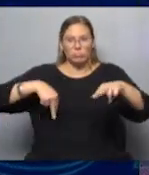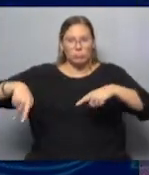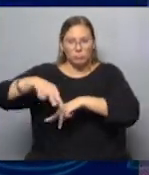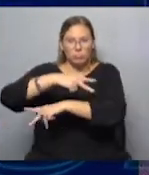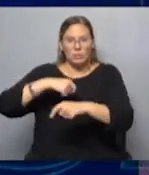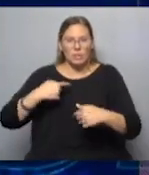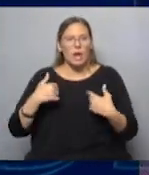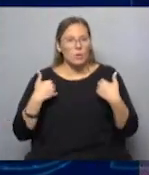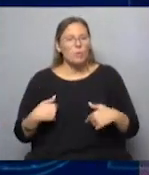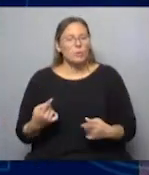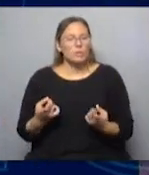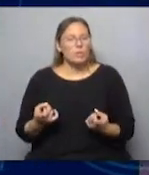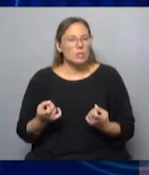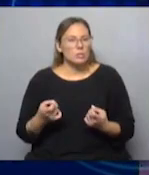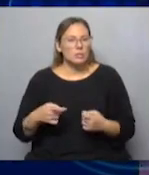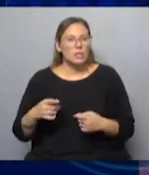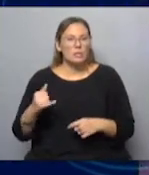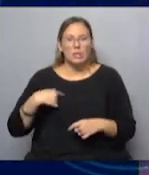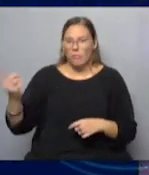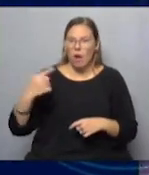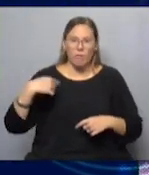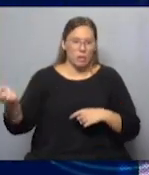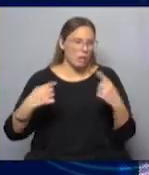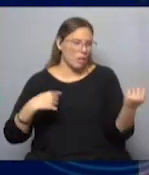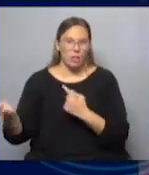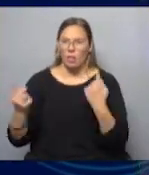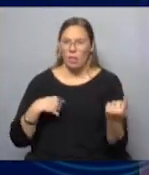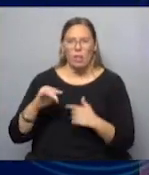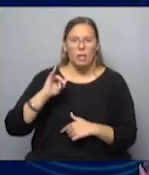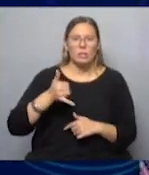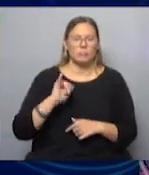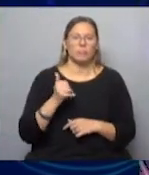exigencia y para el otro